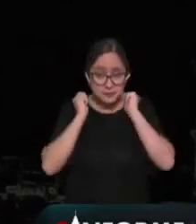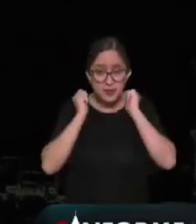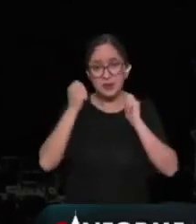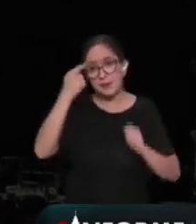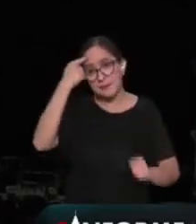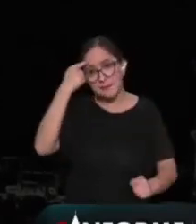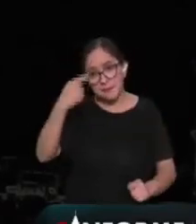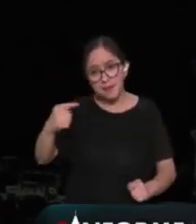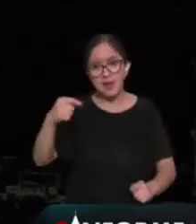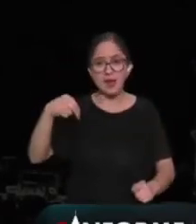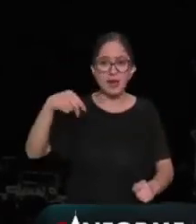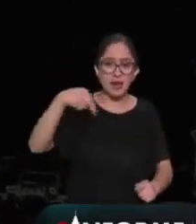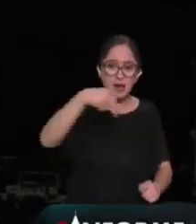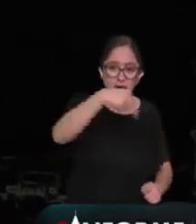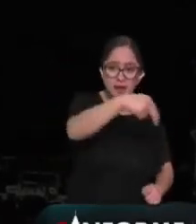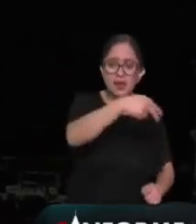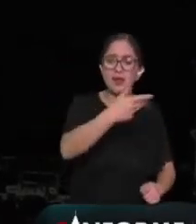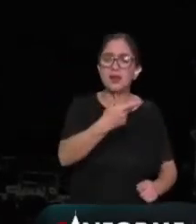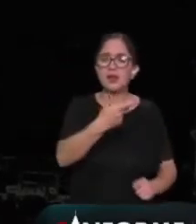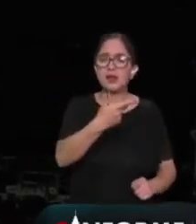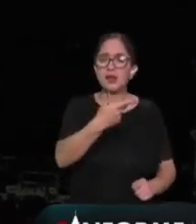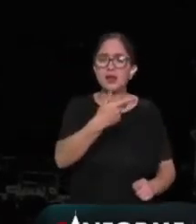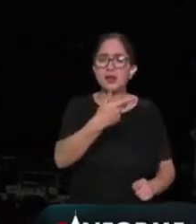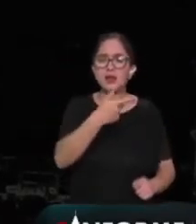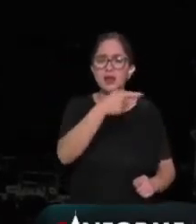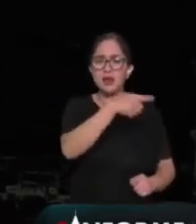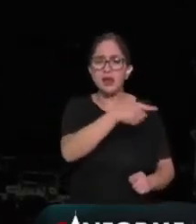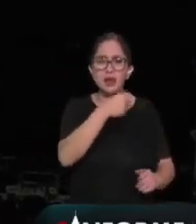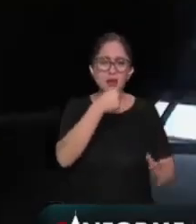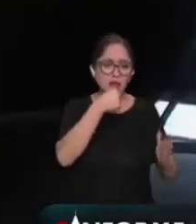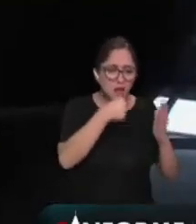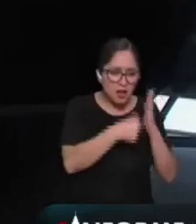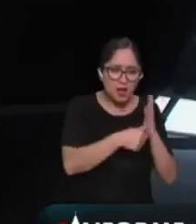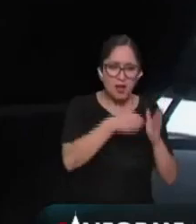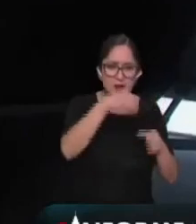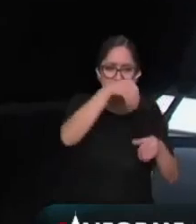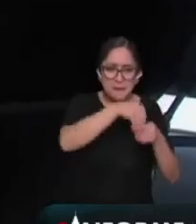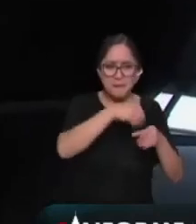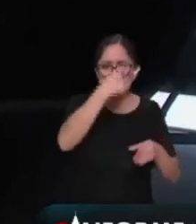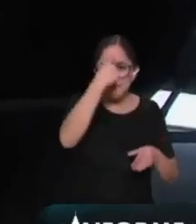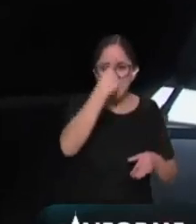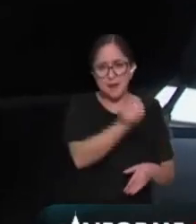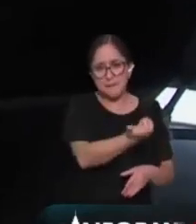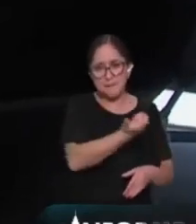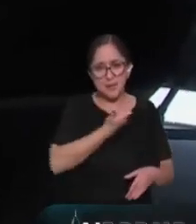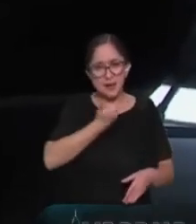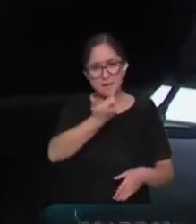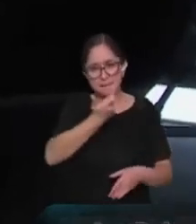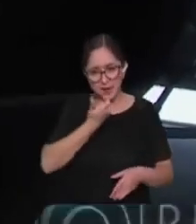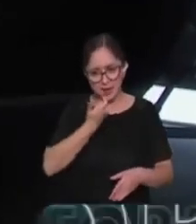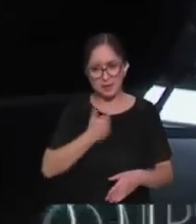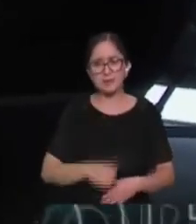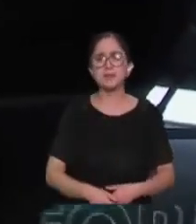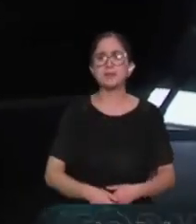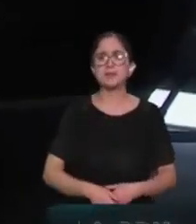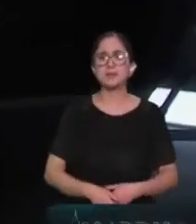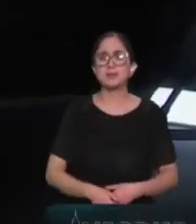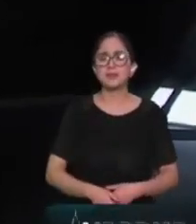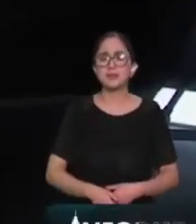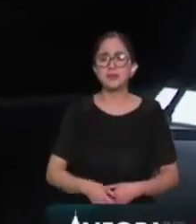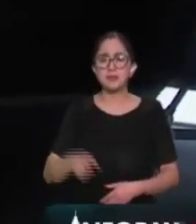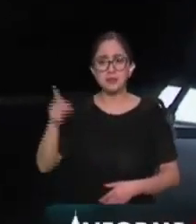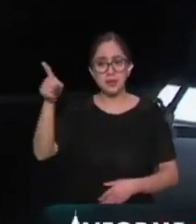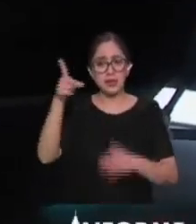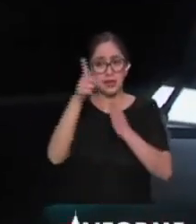¿no? No sé, lo de la que pedían de rescate. Cuando me catearon del departamento, que